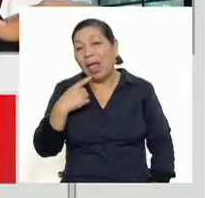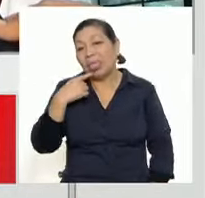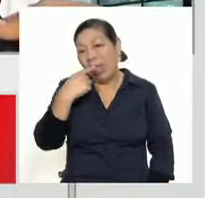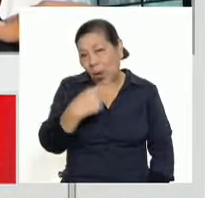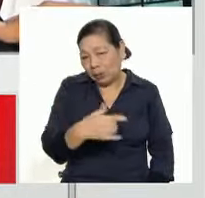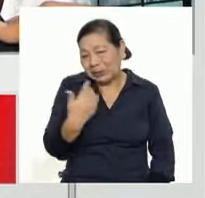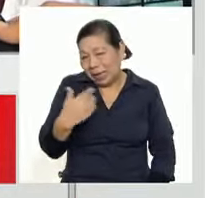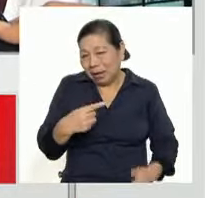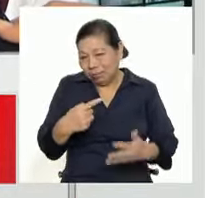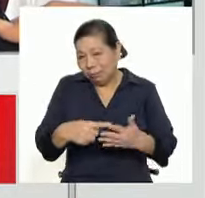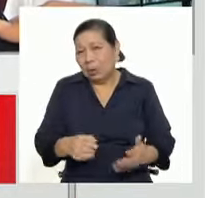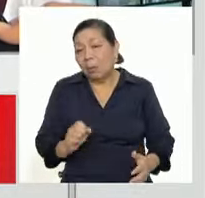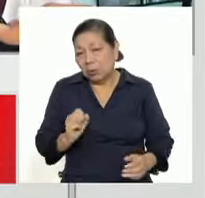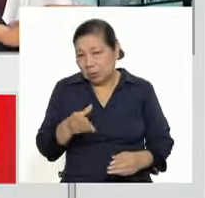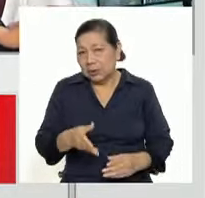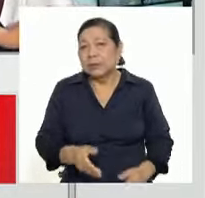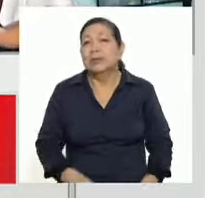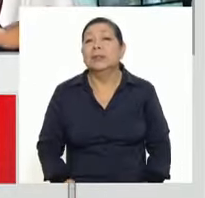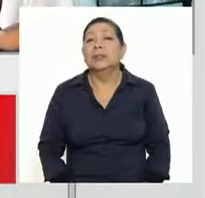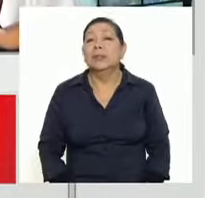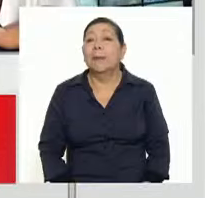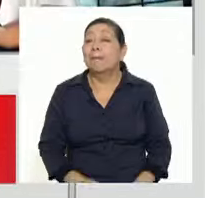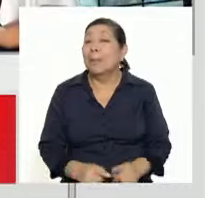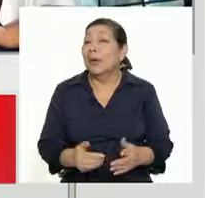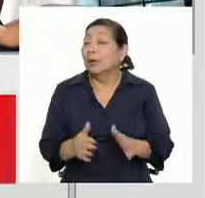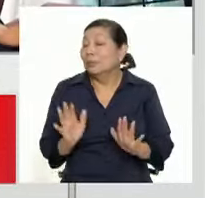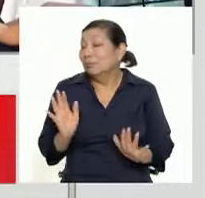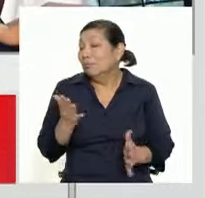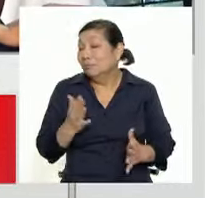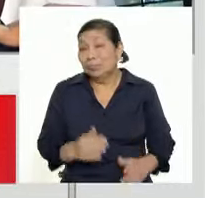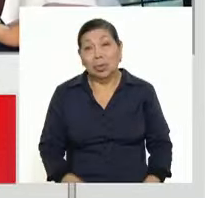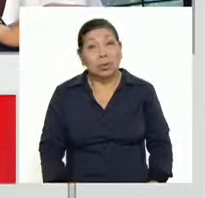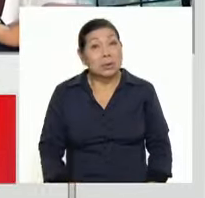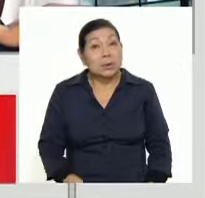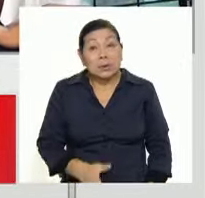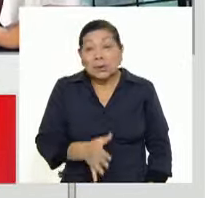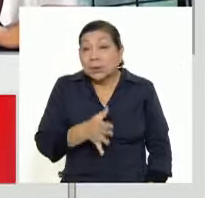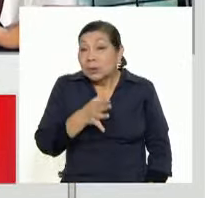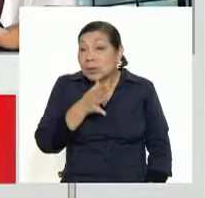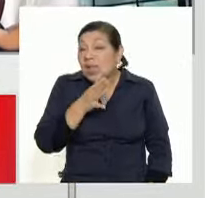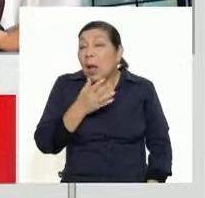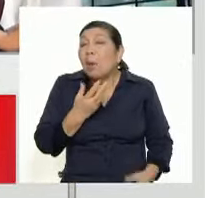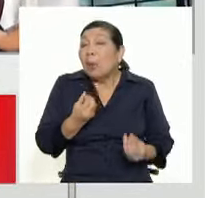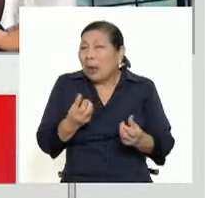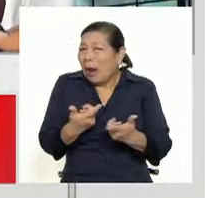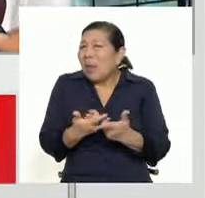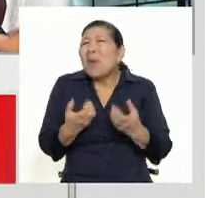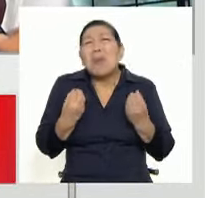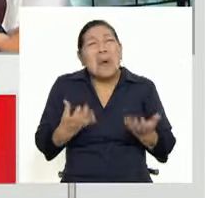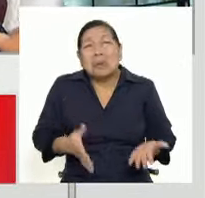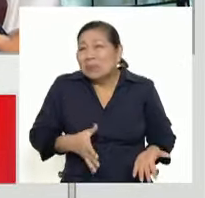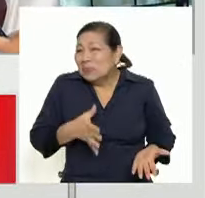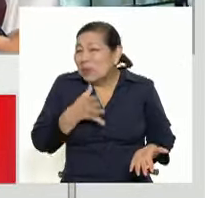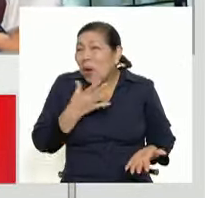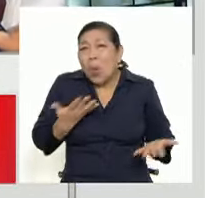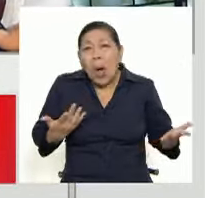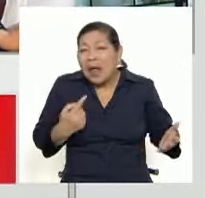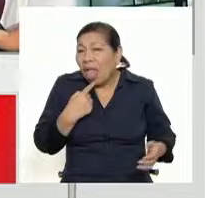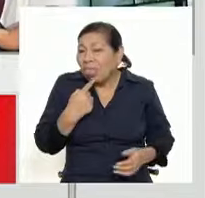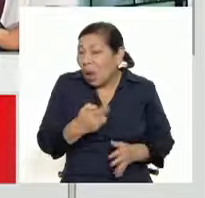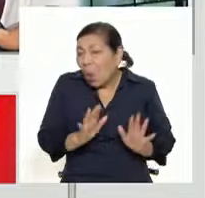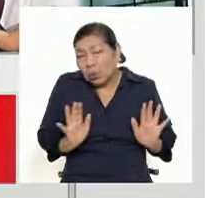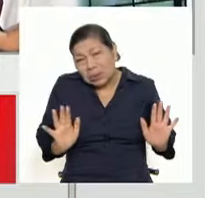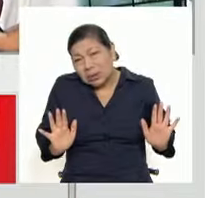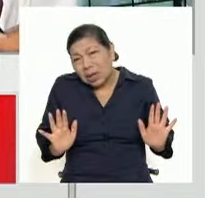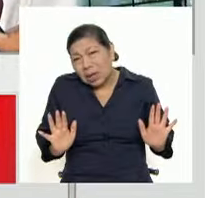oportunidad la persona puede llegar al lugar que corresponde. Anteriormente, me imagino, no sé, desconocemos los motivos, pero me imagino que de repente no ha habido denuncia